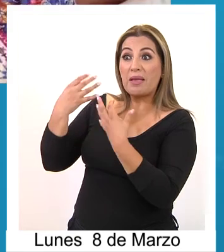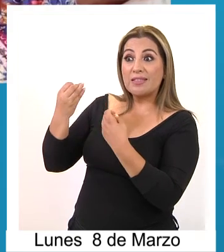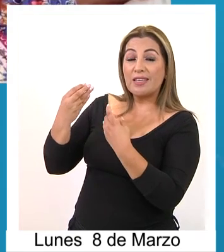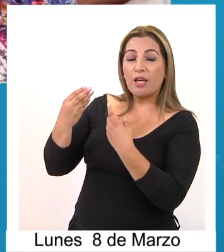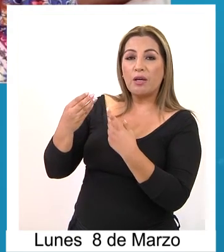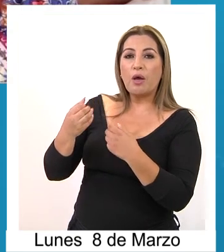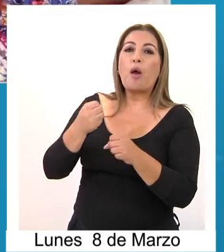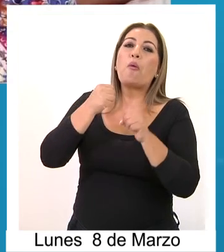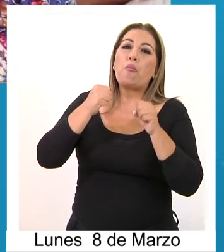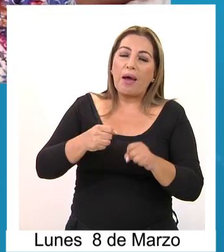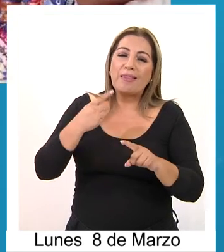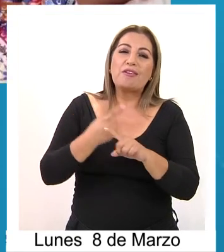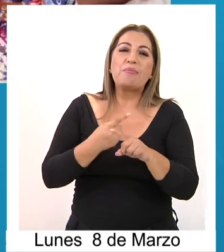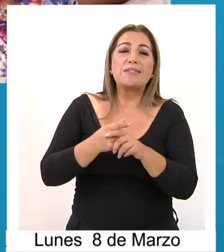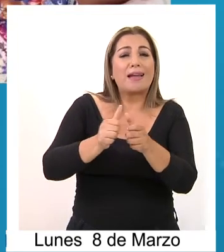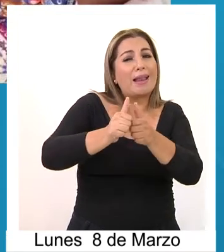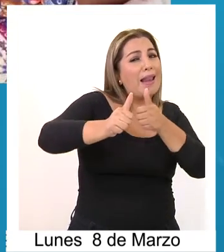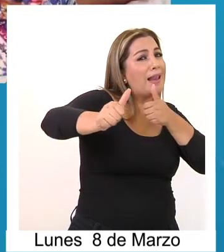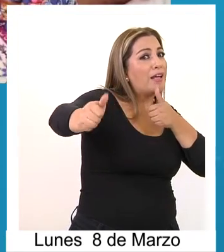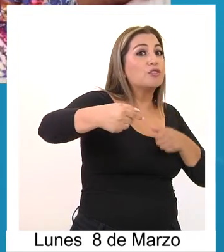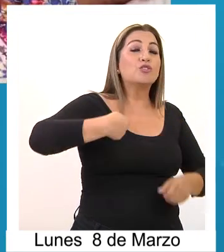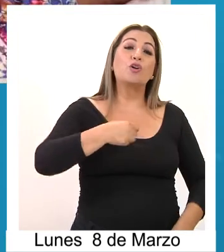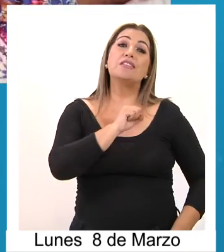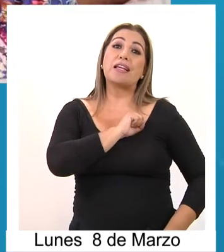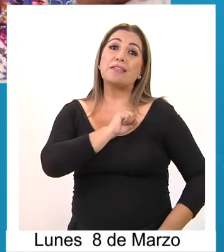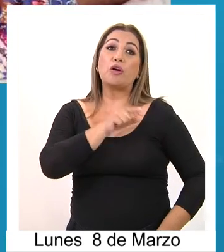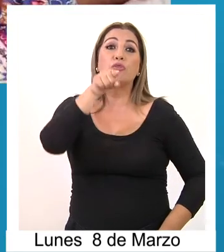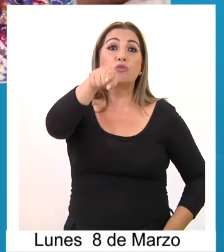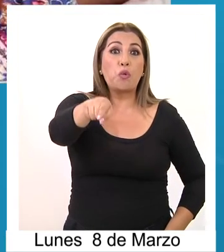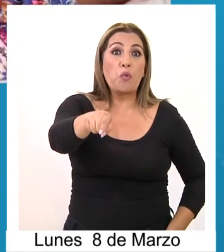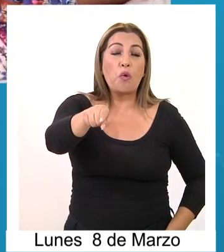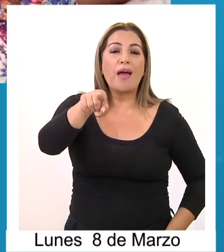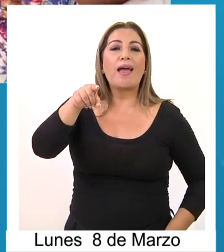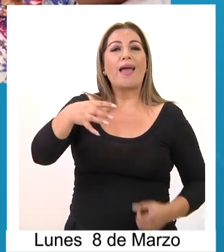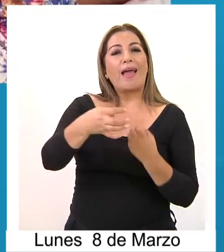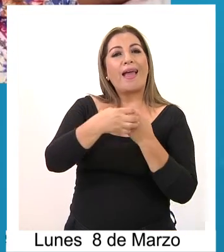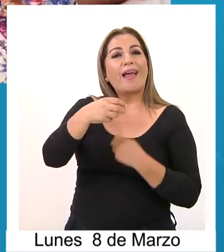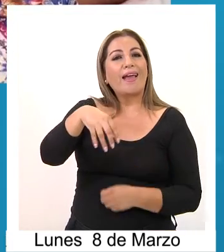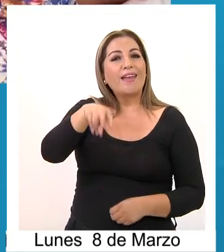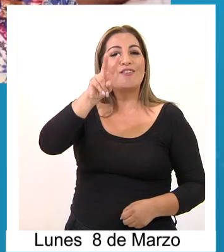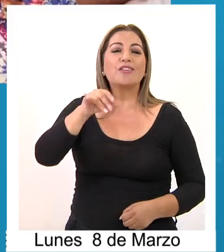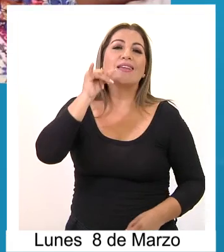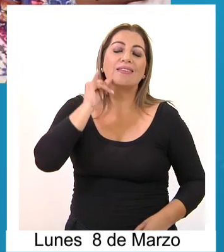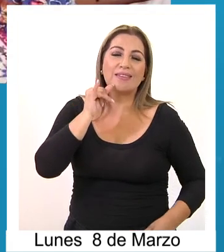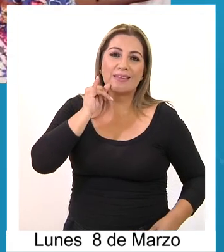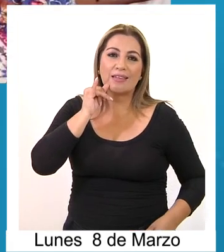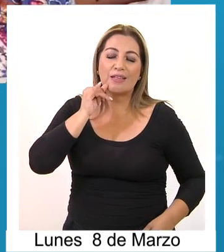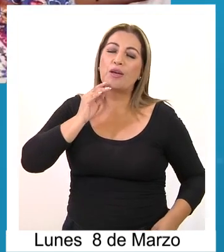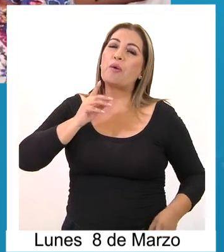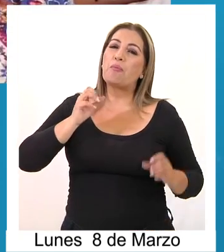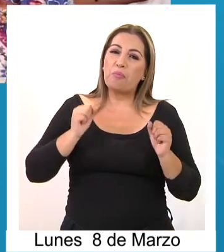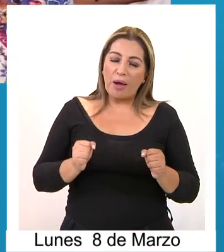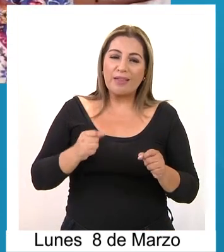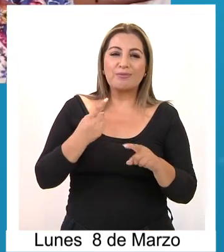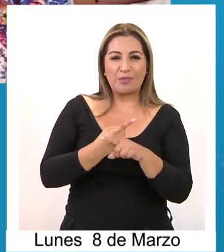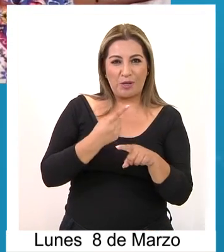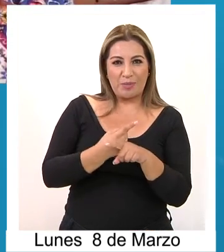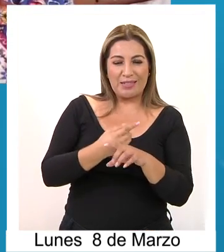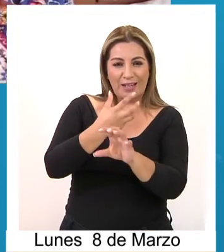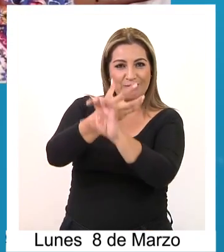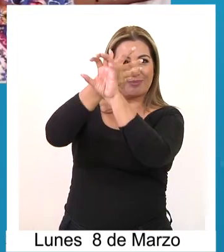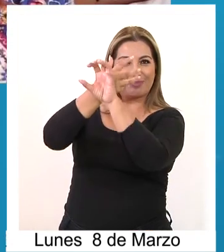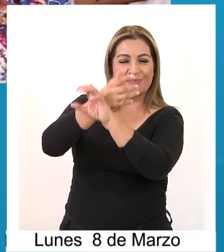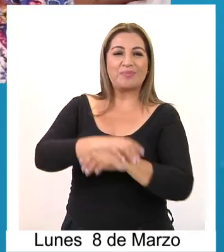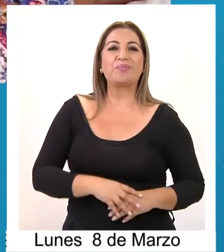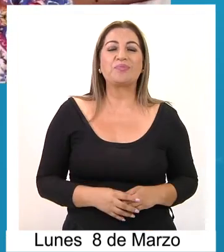es que podemos conversar a distancia. Yo estoy en Sí, Santiago, tú estás en el norte, sí. podamos seguir conversando por esos